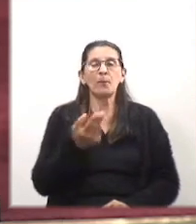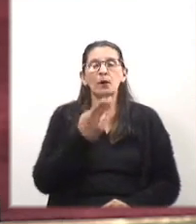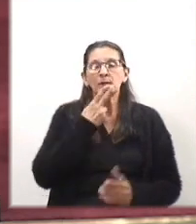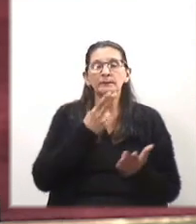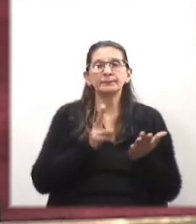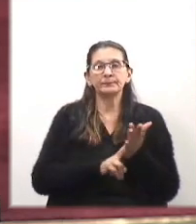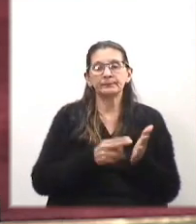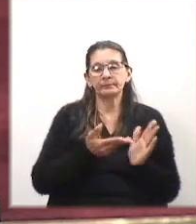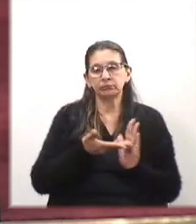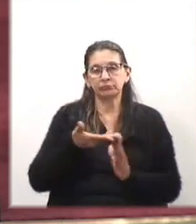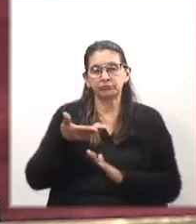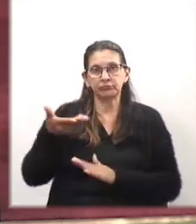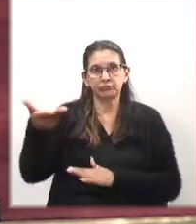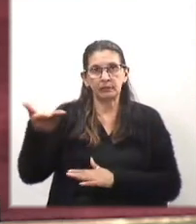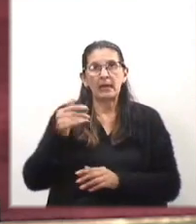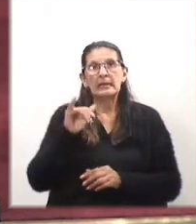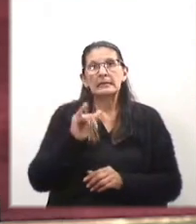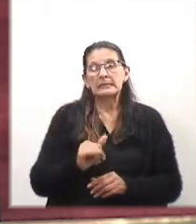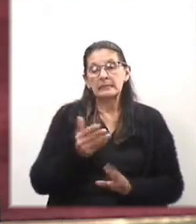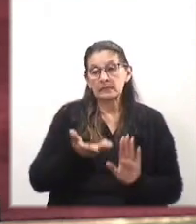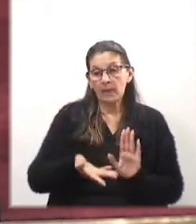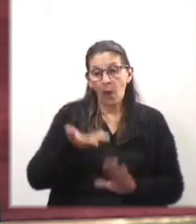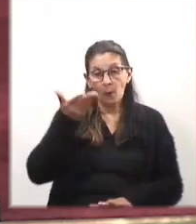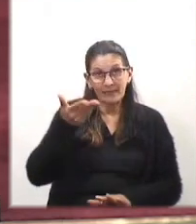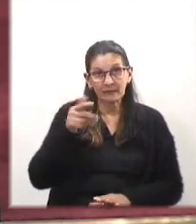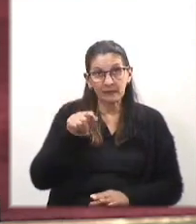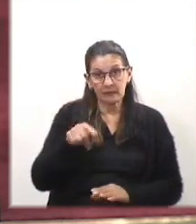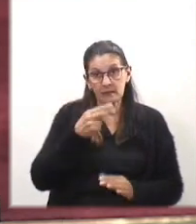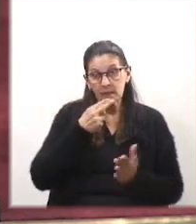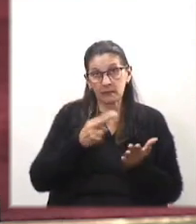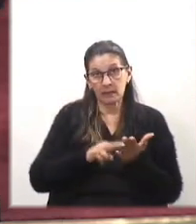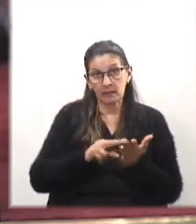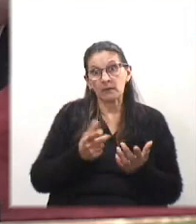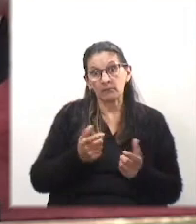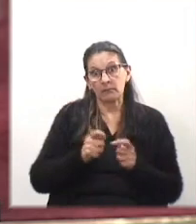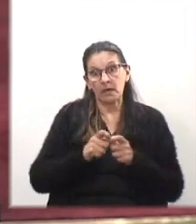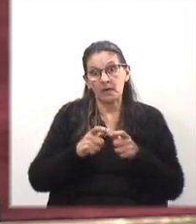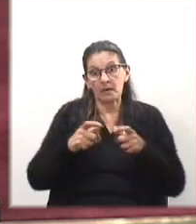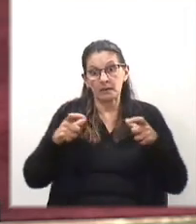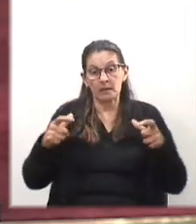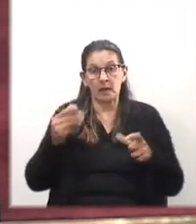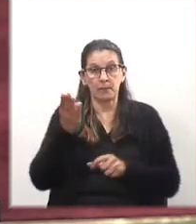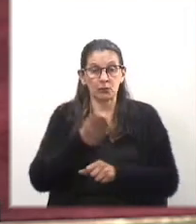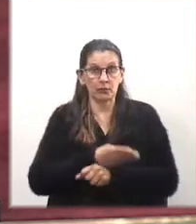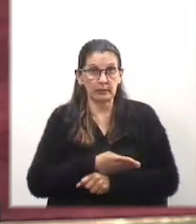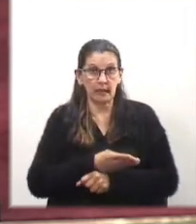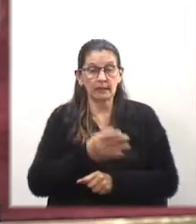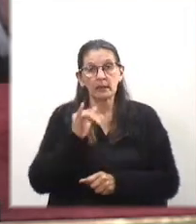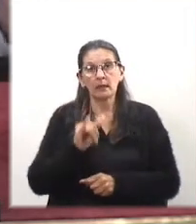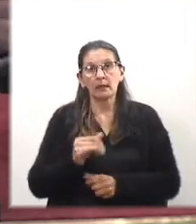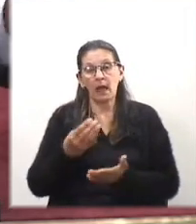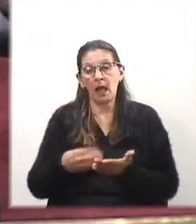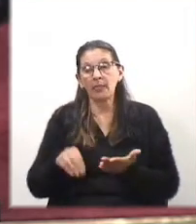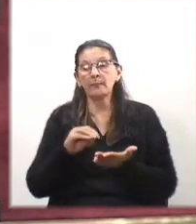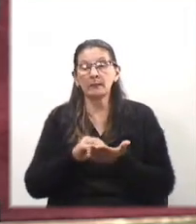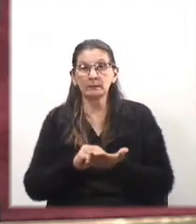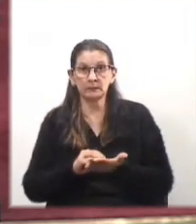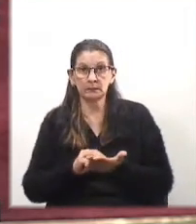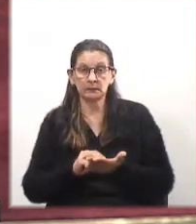de aportación existente. De aumentarse esa tasa, no solamente continuará creciendo el porcentaje, sino que va a generarse